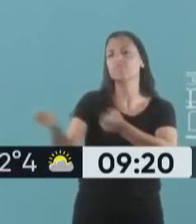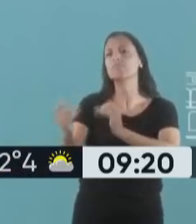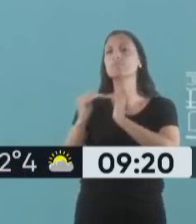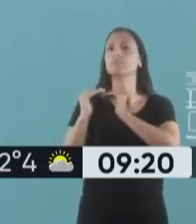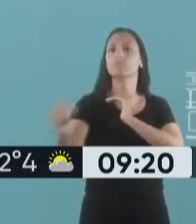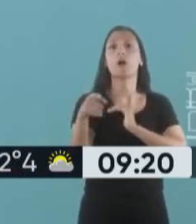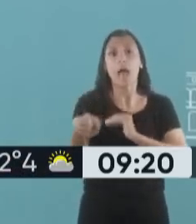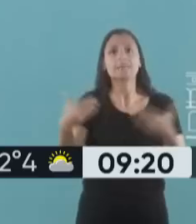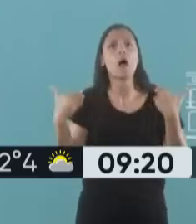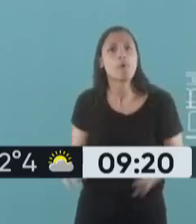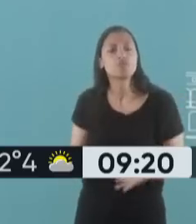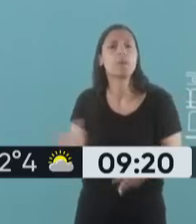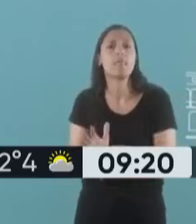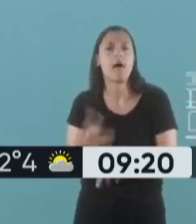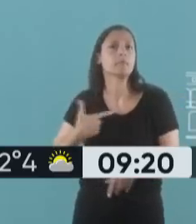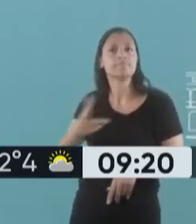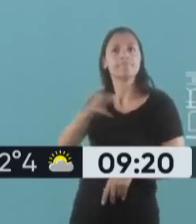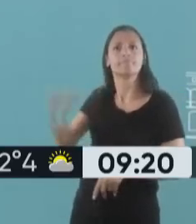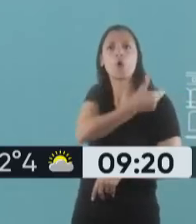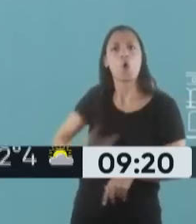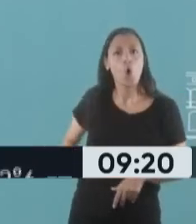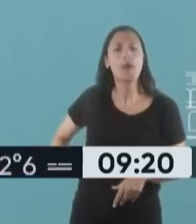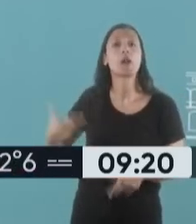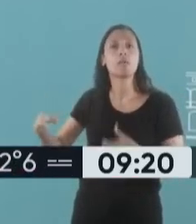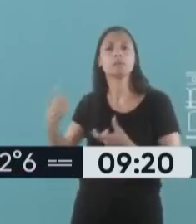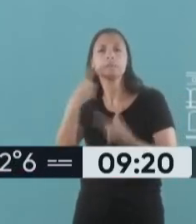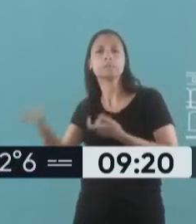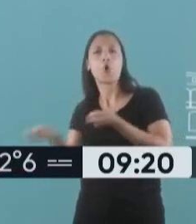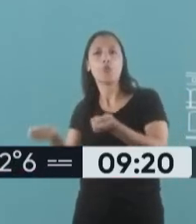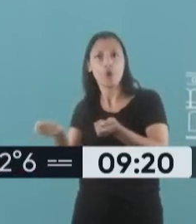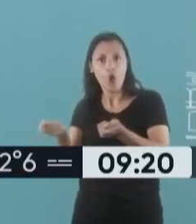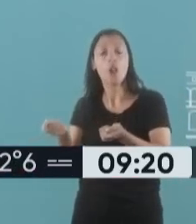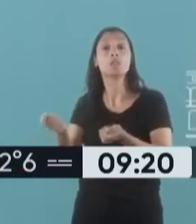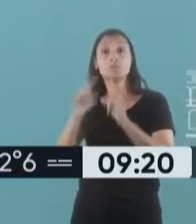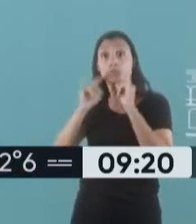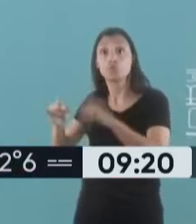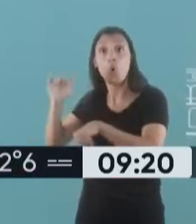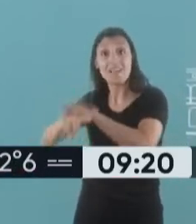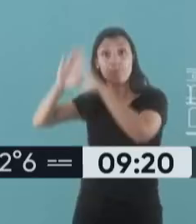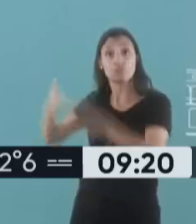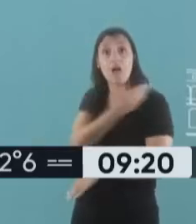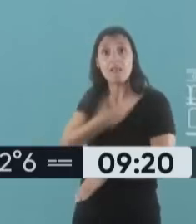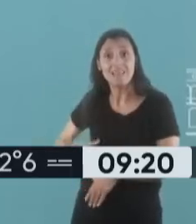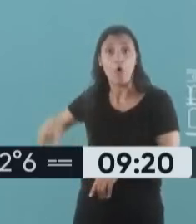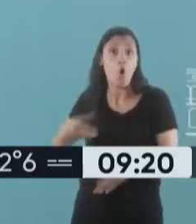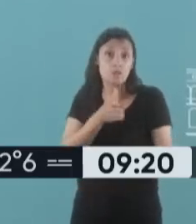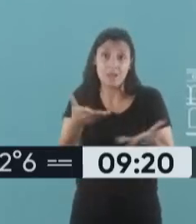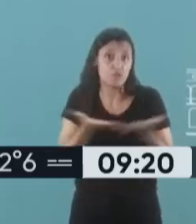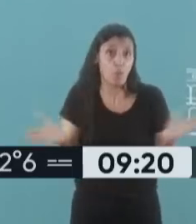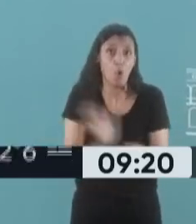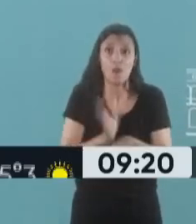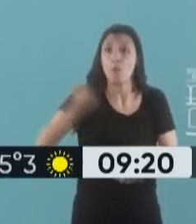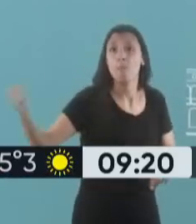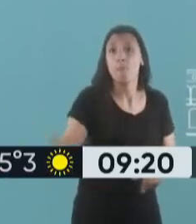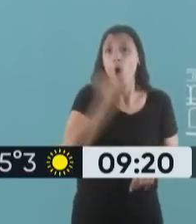Esa posibilidad que se le está negando al Gobierno Nacional de regular el precio de lo que son hoy servicios públicos, porque son tan